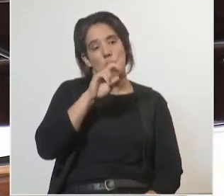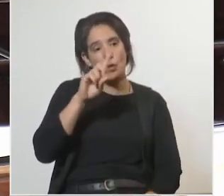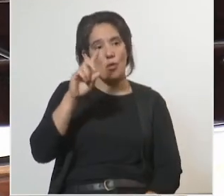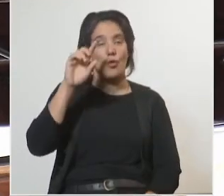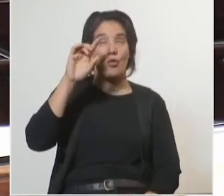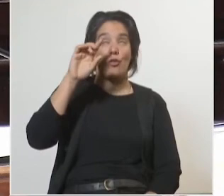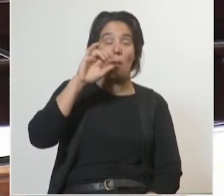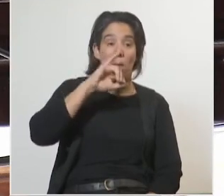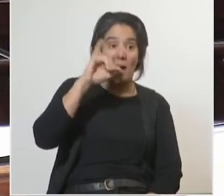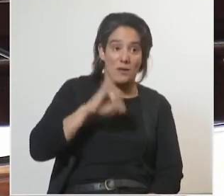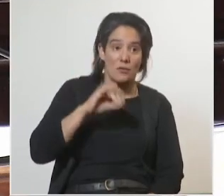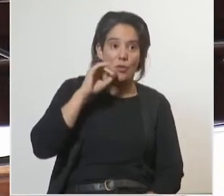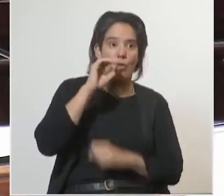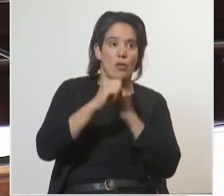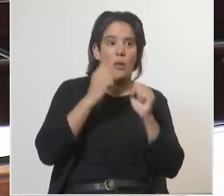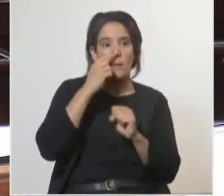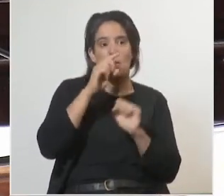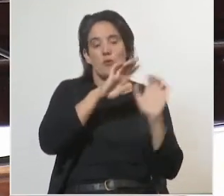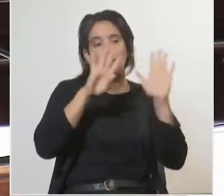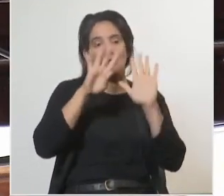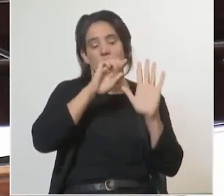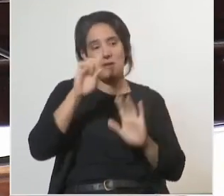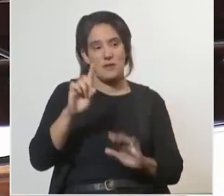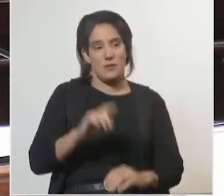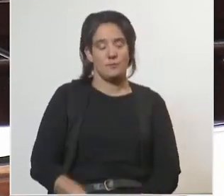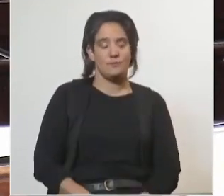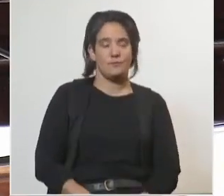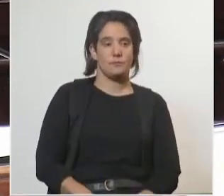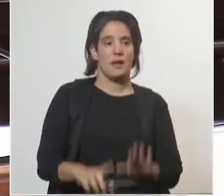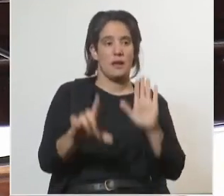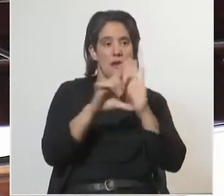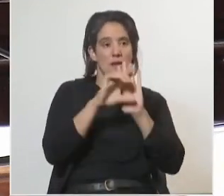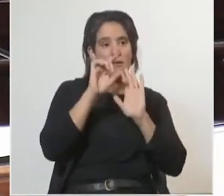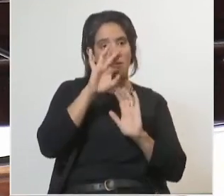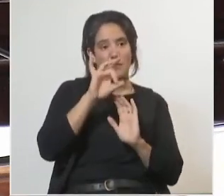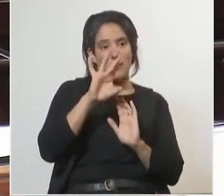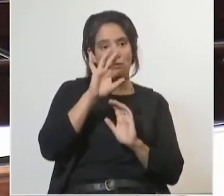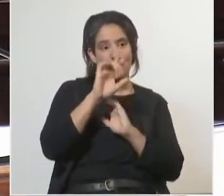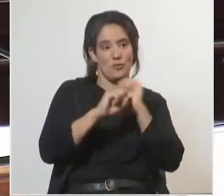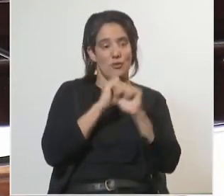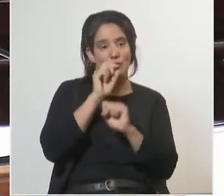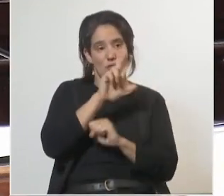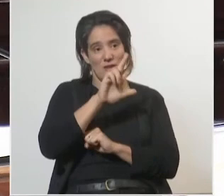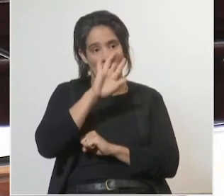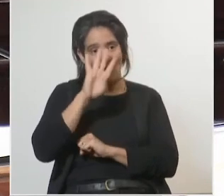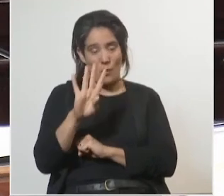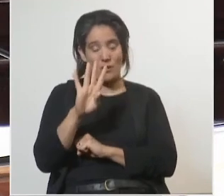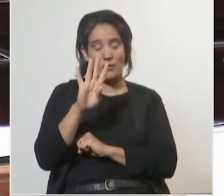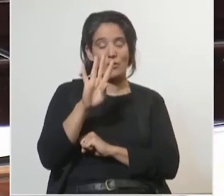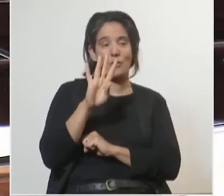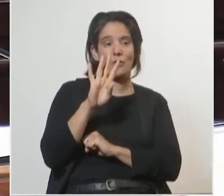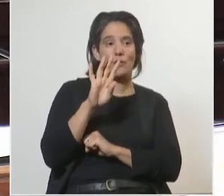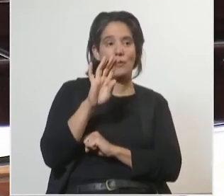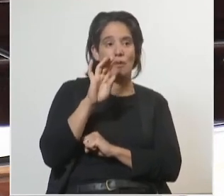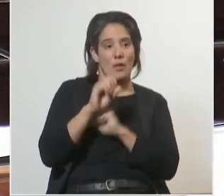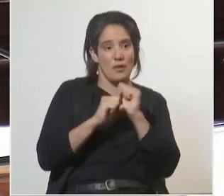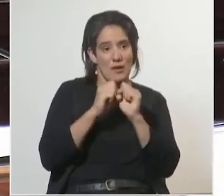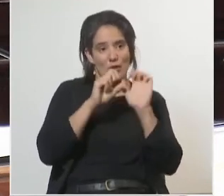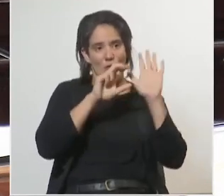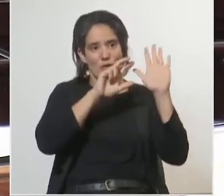de 1918, la Ley 15.834 de 16 de octubre de